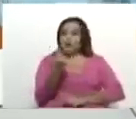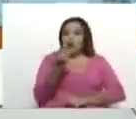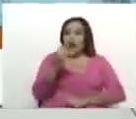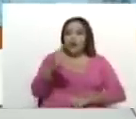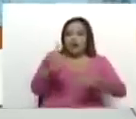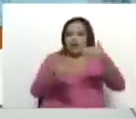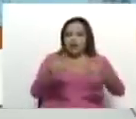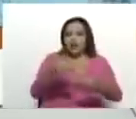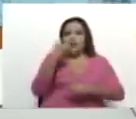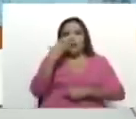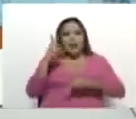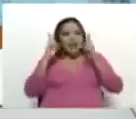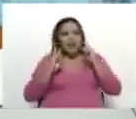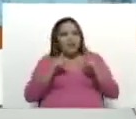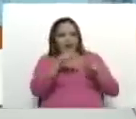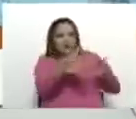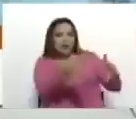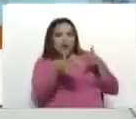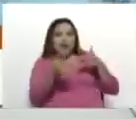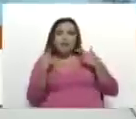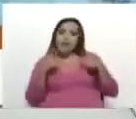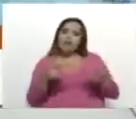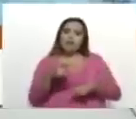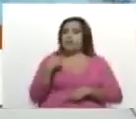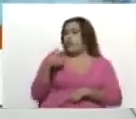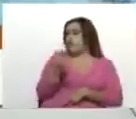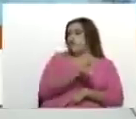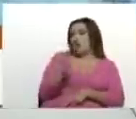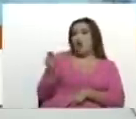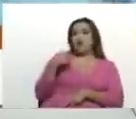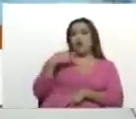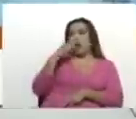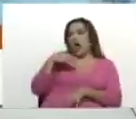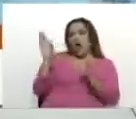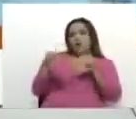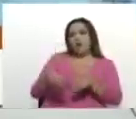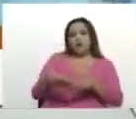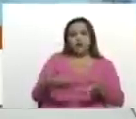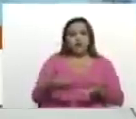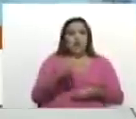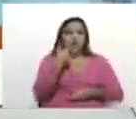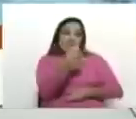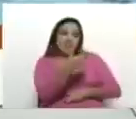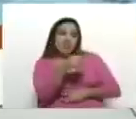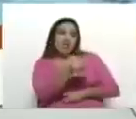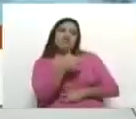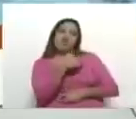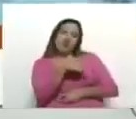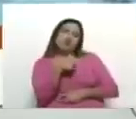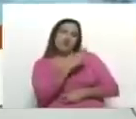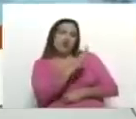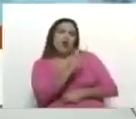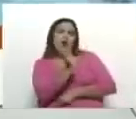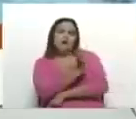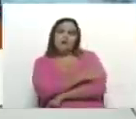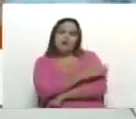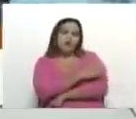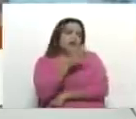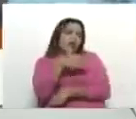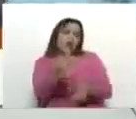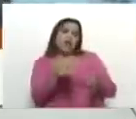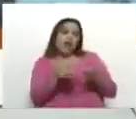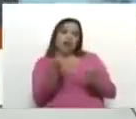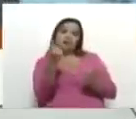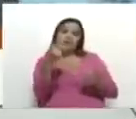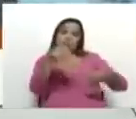cuando las ganan cuando las piernas no las han creído ellos reconocen cuando dicen no es que es que lo que pasa es que la oposición no ha ganado